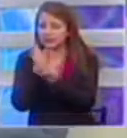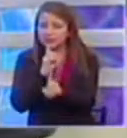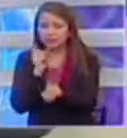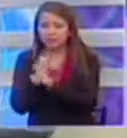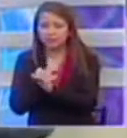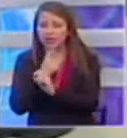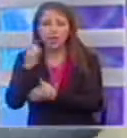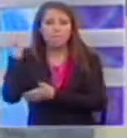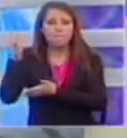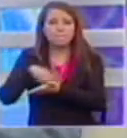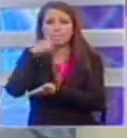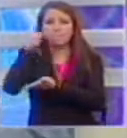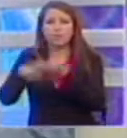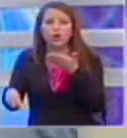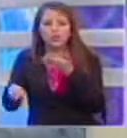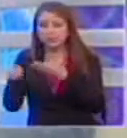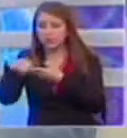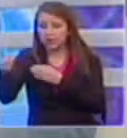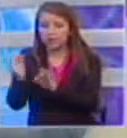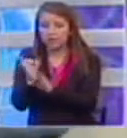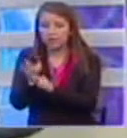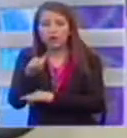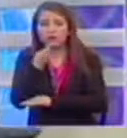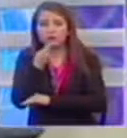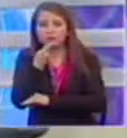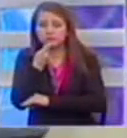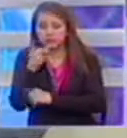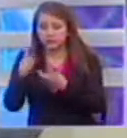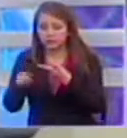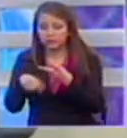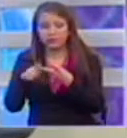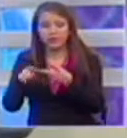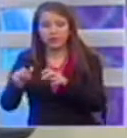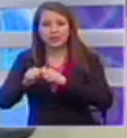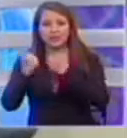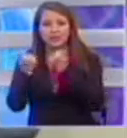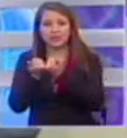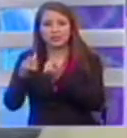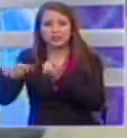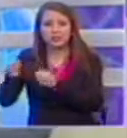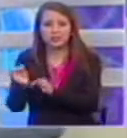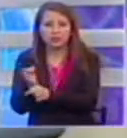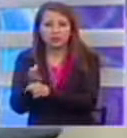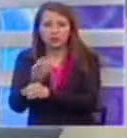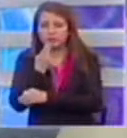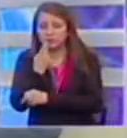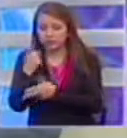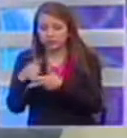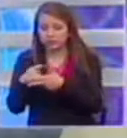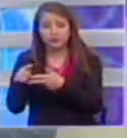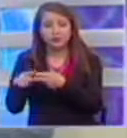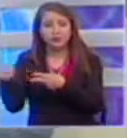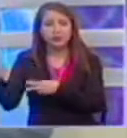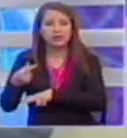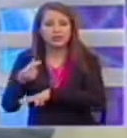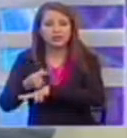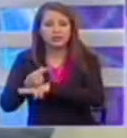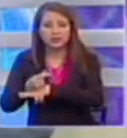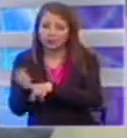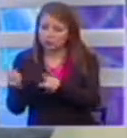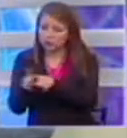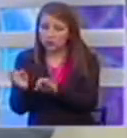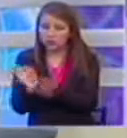claro, prohibiendo a los funcionarios públicos, y los asambleístas son funcionarios públicos, los gerentes de las empresas